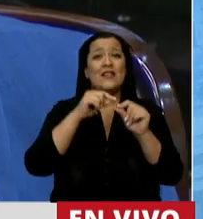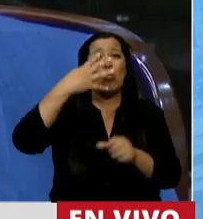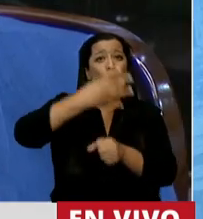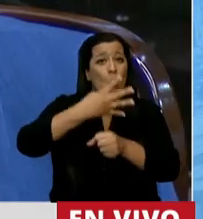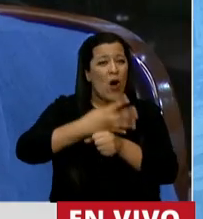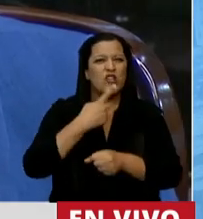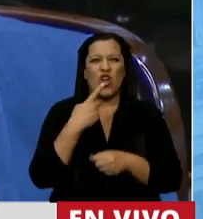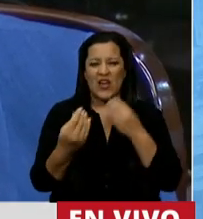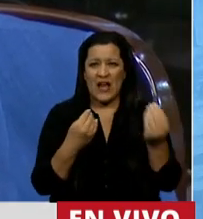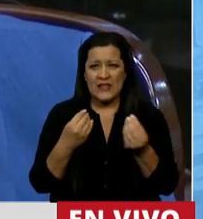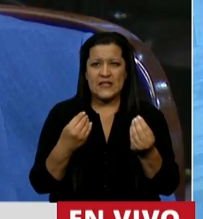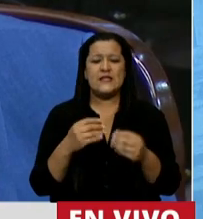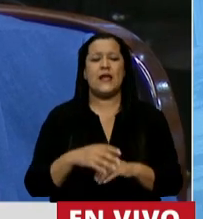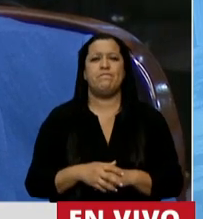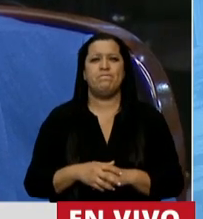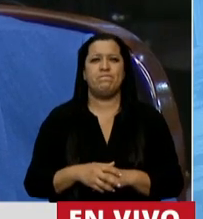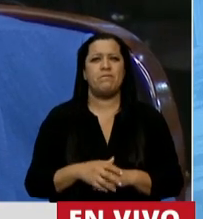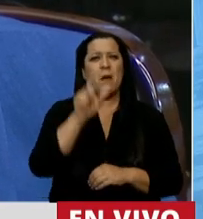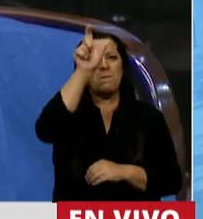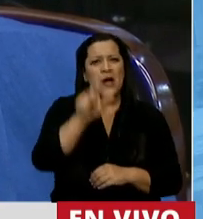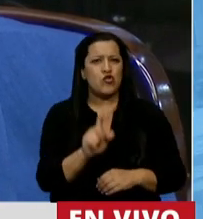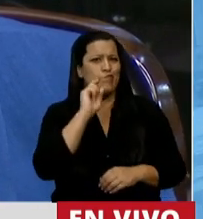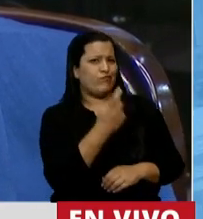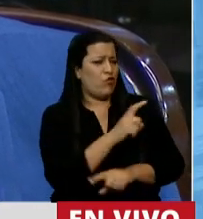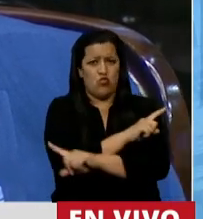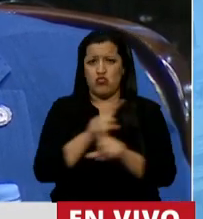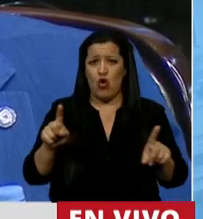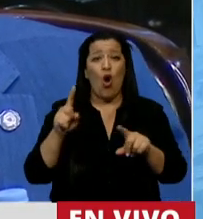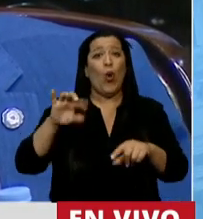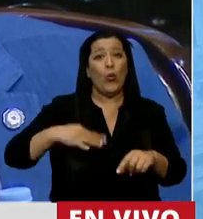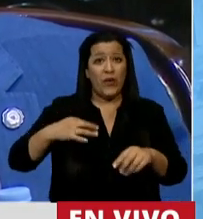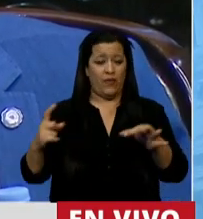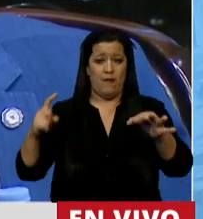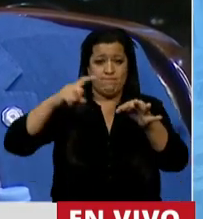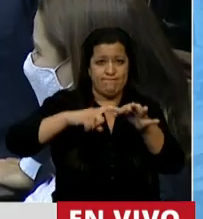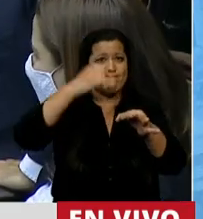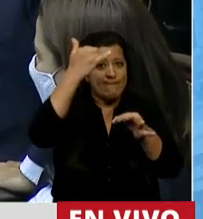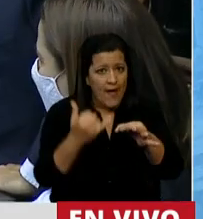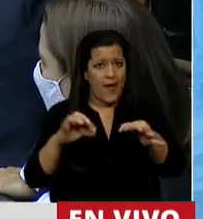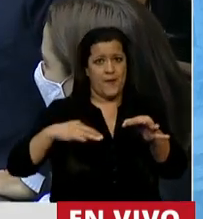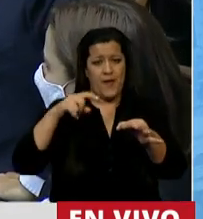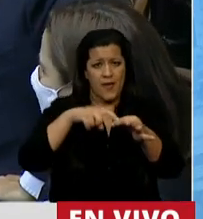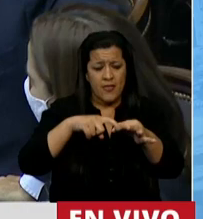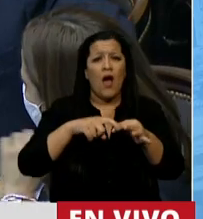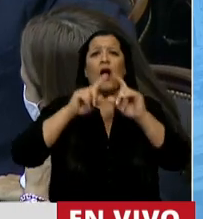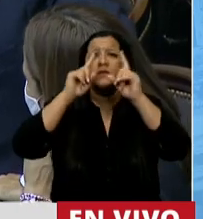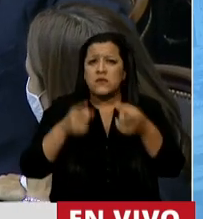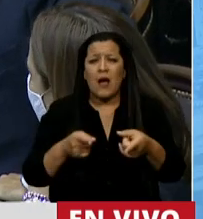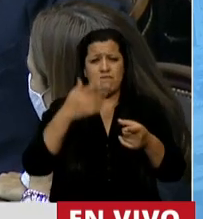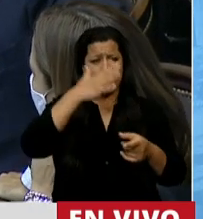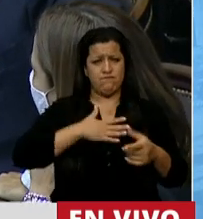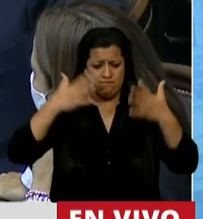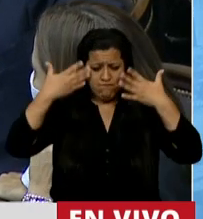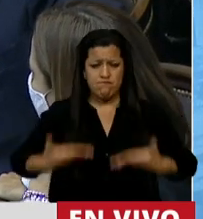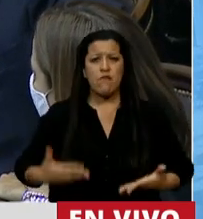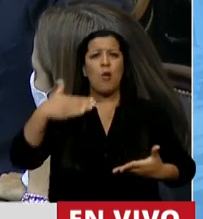dice: inviolabilidad de la persona, la vida desde la concepción, la dignidad y la integración física